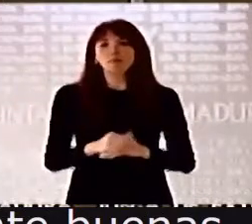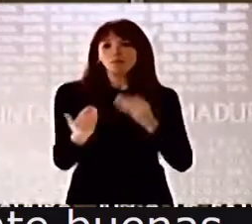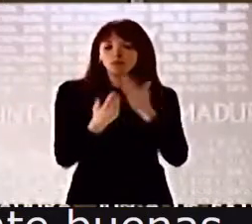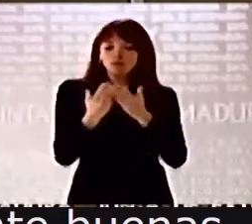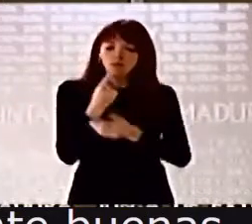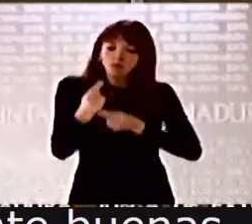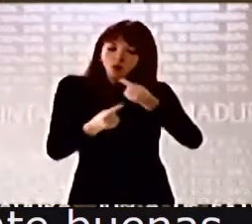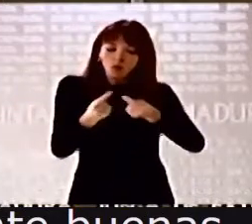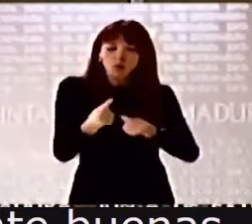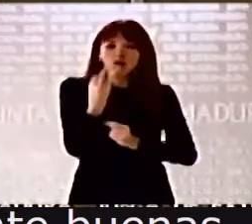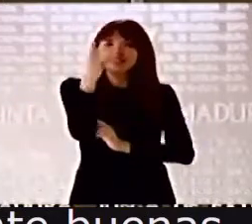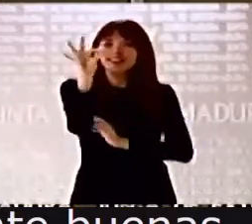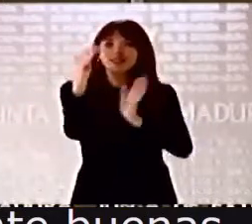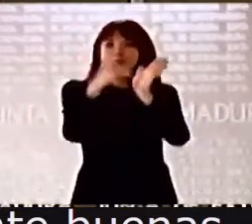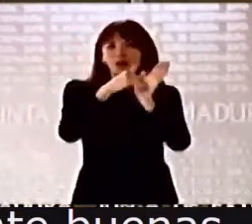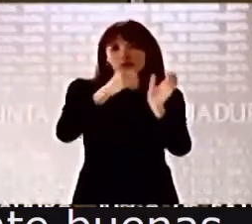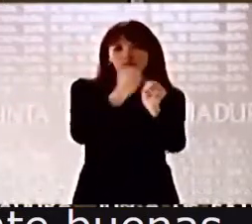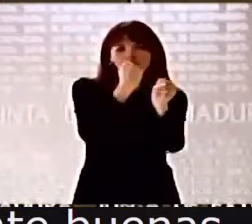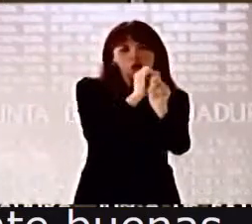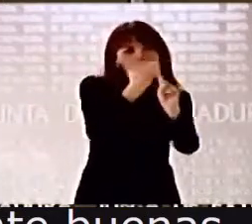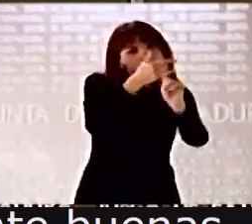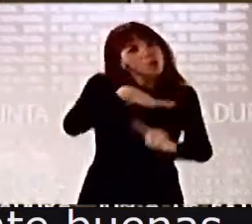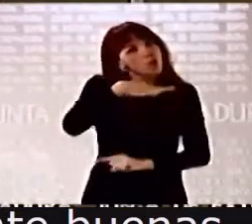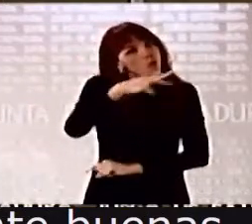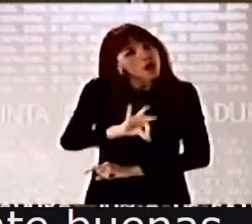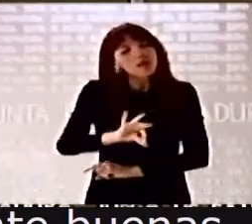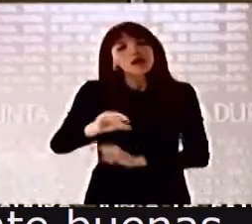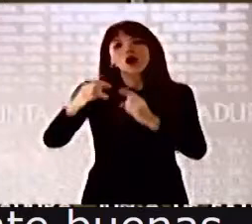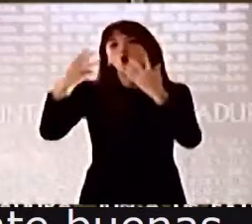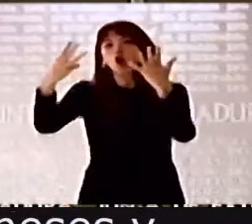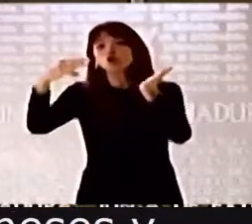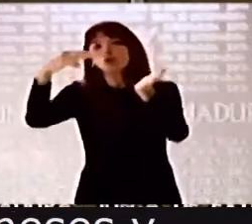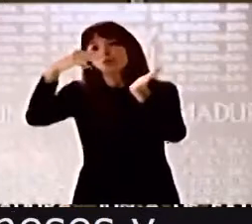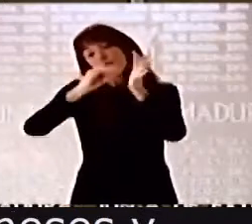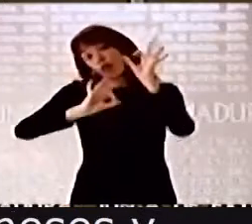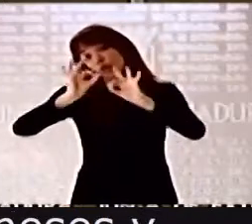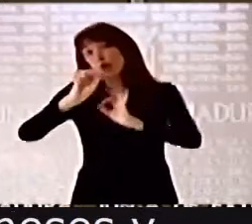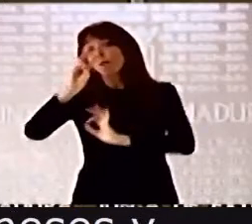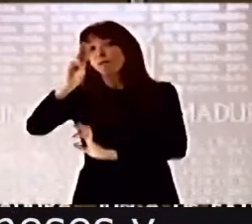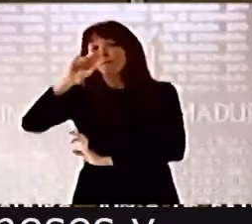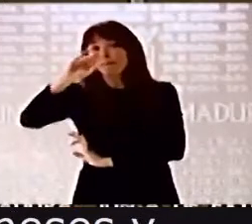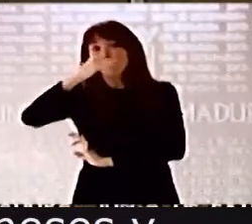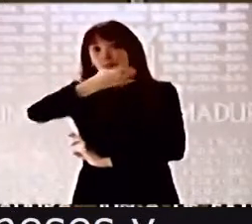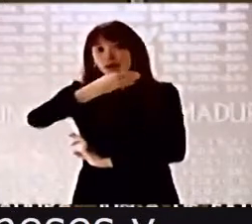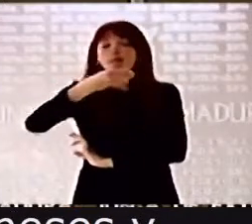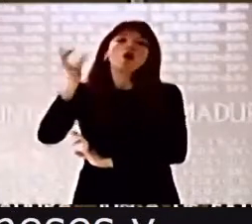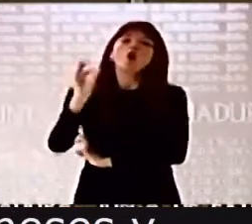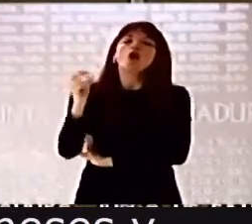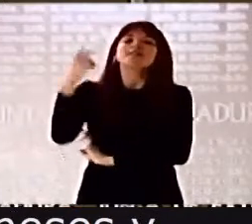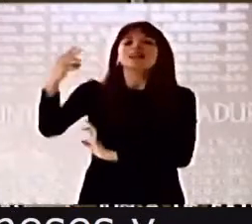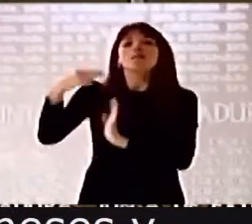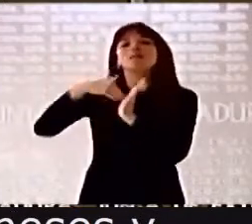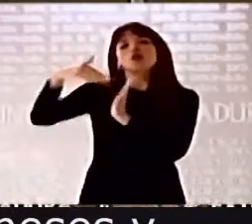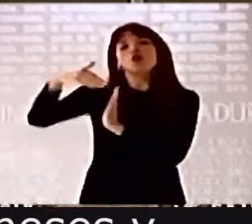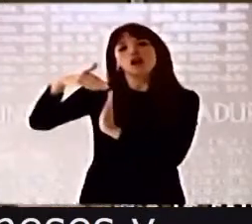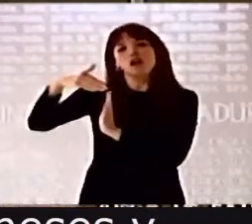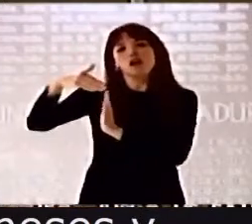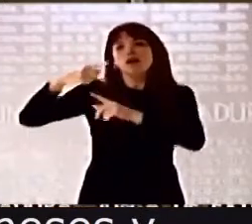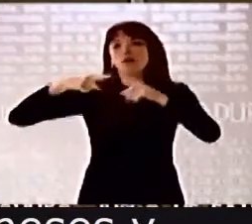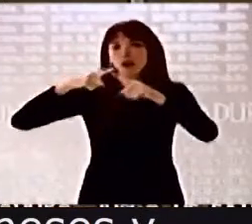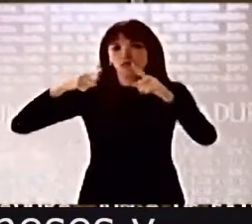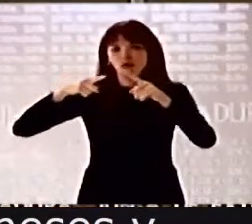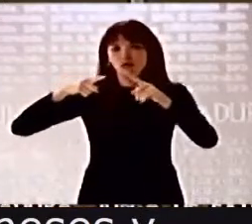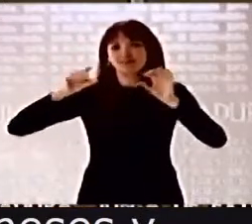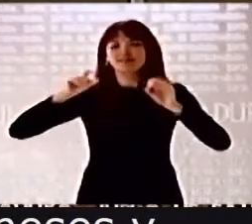los 30.000 empleos, cada día estaremos más cerca del 8% del PIB y cada día estaremos más cerca de los 2,5 millones de viajeros, que eran los compromisos